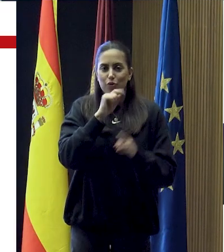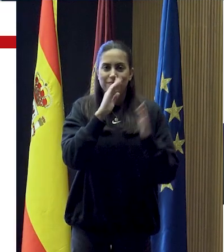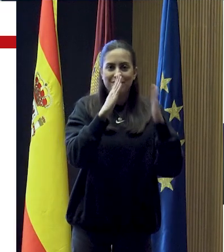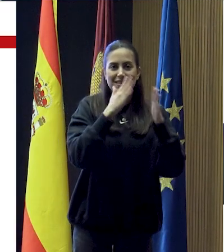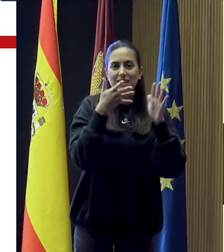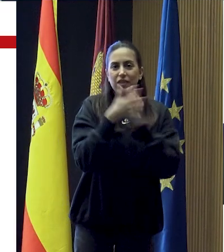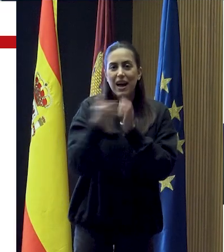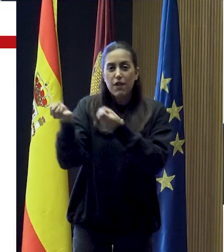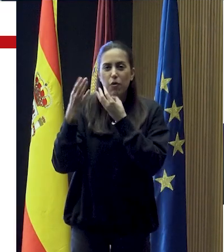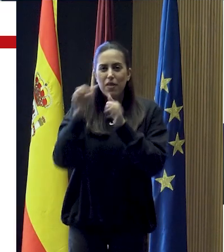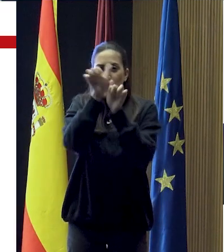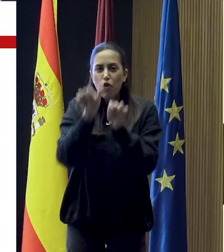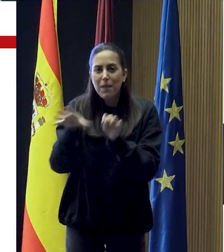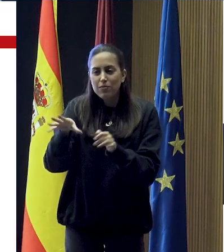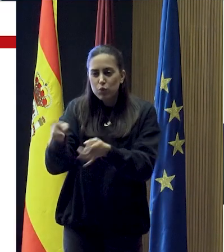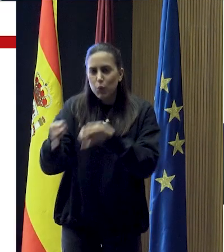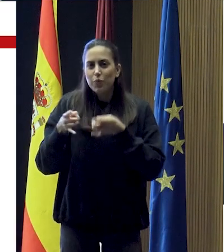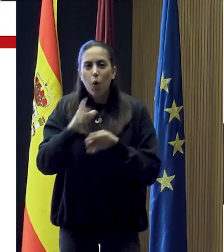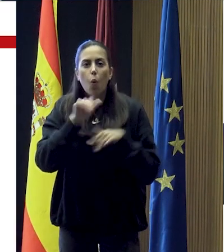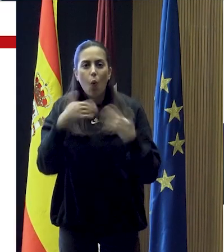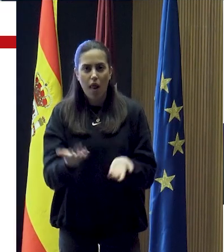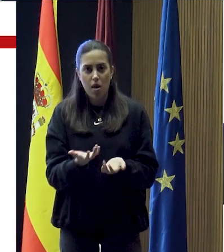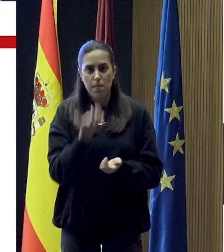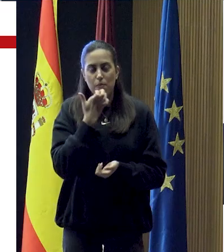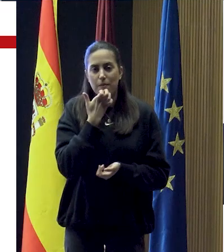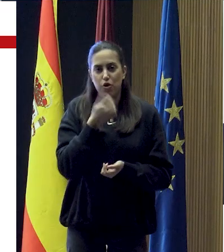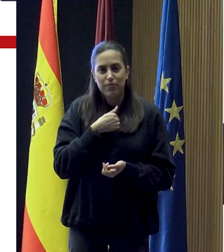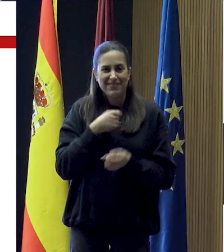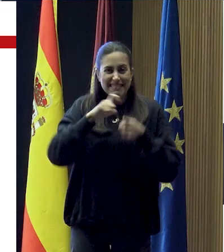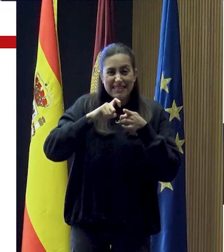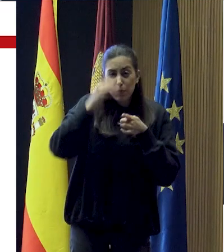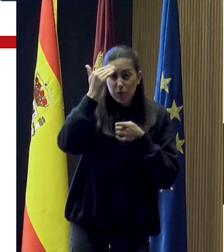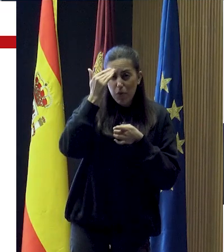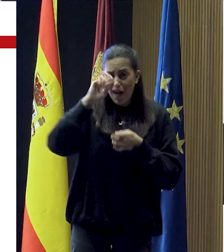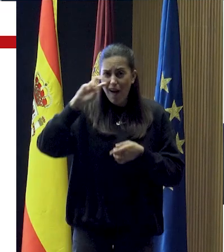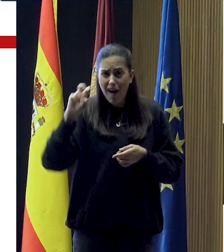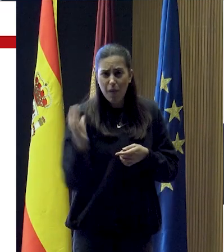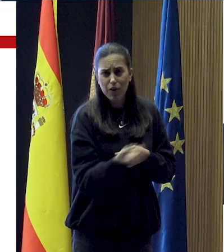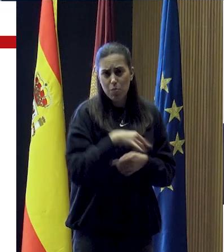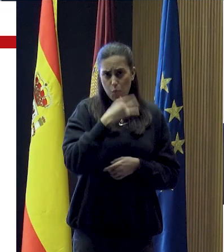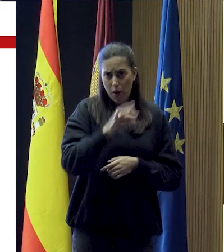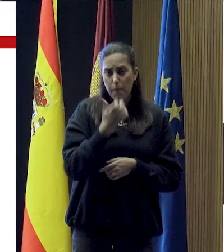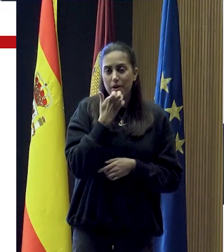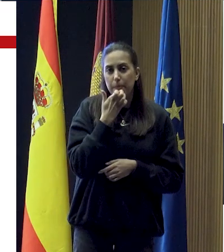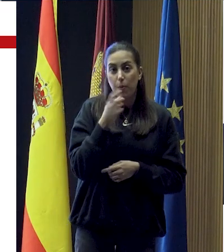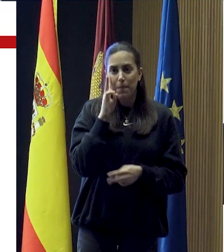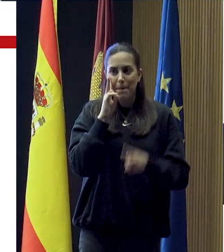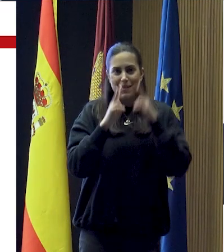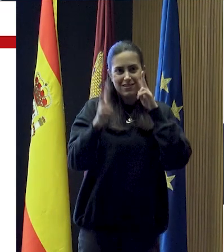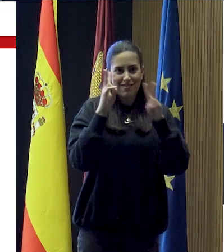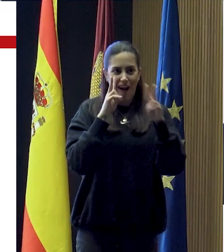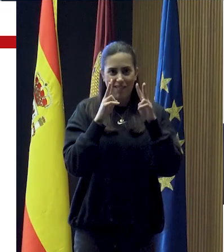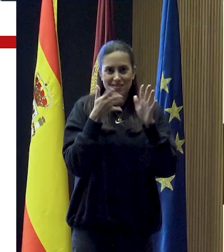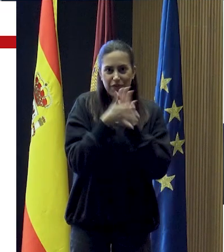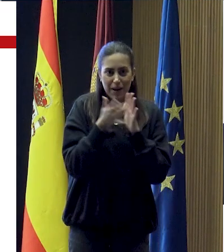recibo la información. Yo cuando recibo la información puedo generar muchos tipos de memoria. Hay gente que a través de la vista pues